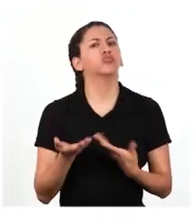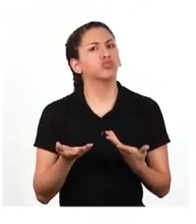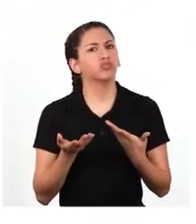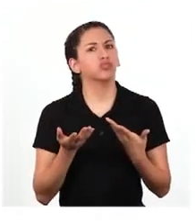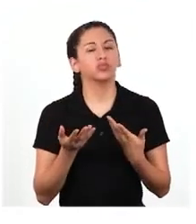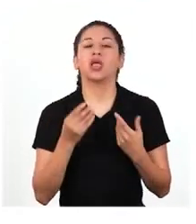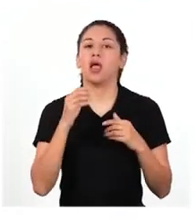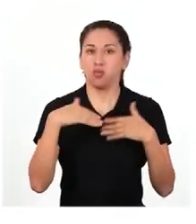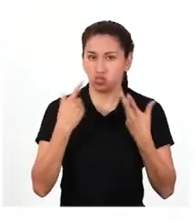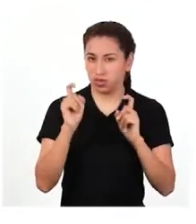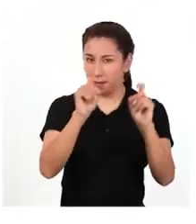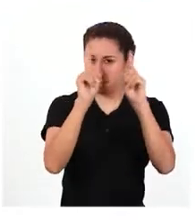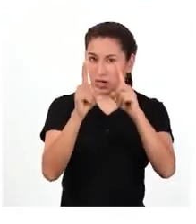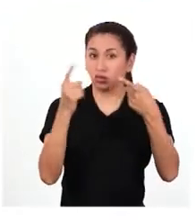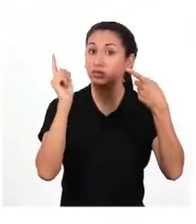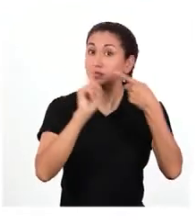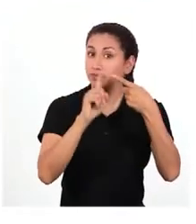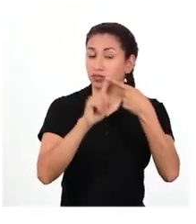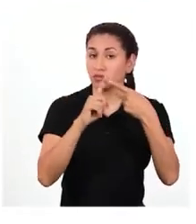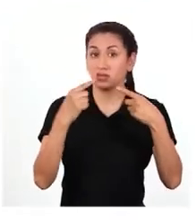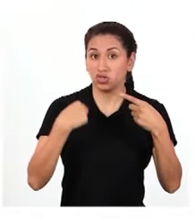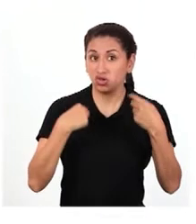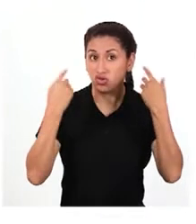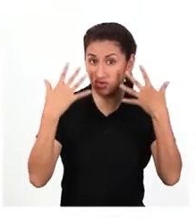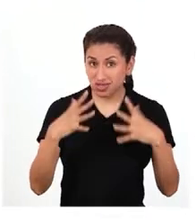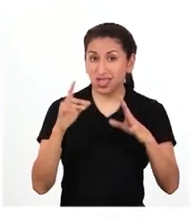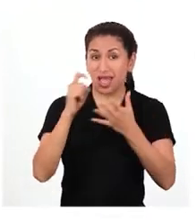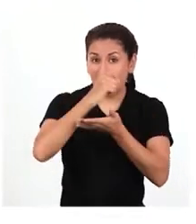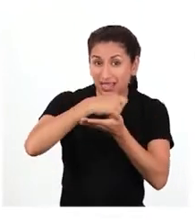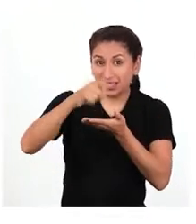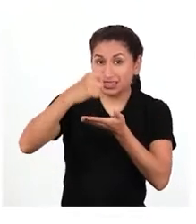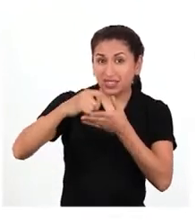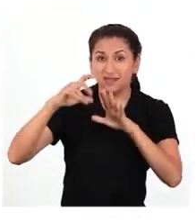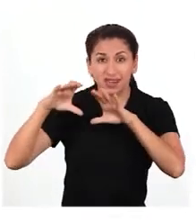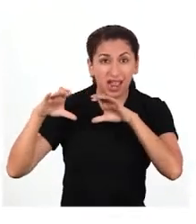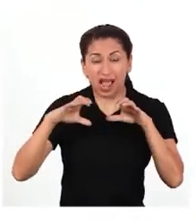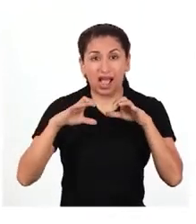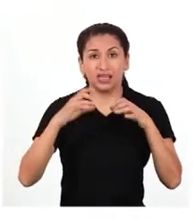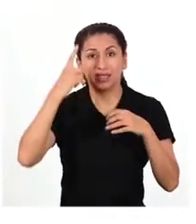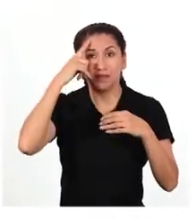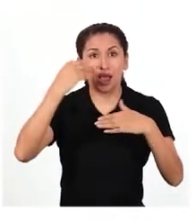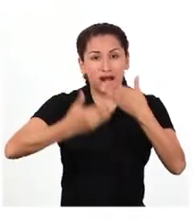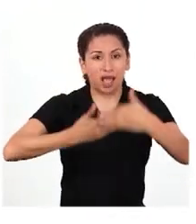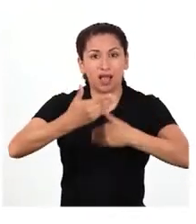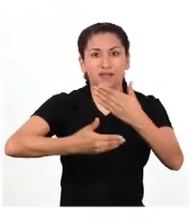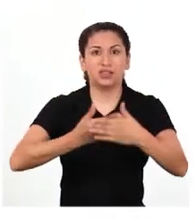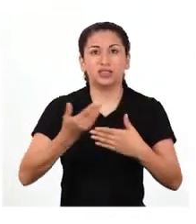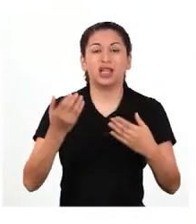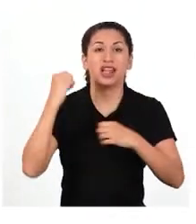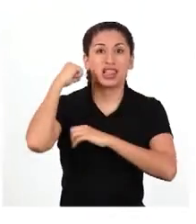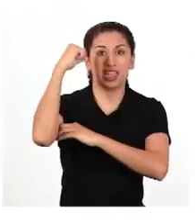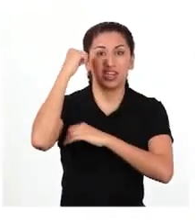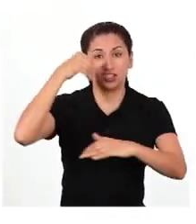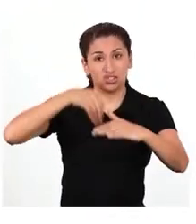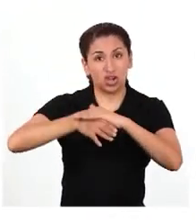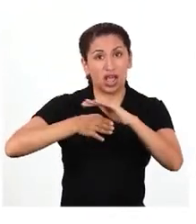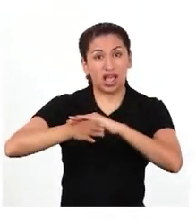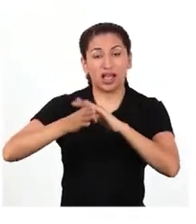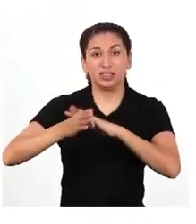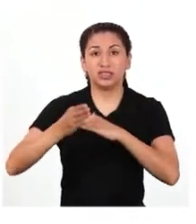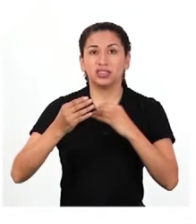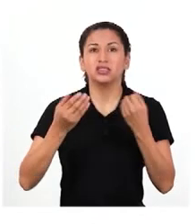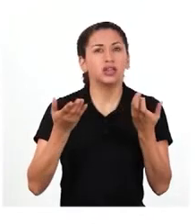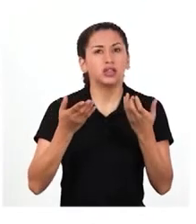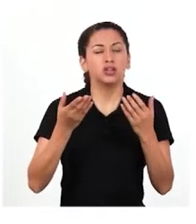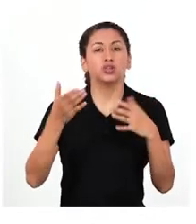siguientes preguntas. ¿Escribí acciones para promover el ejercicio de los derechos al acceso